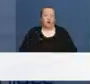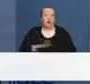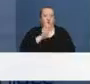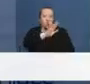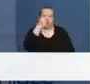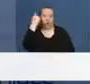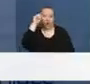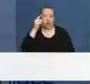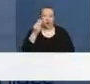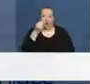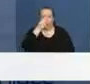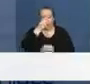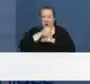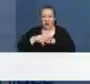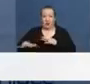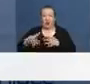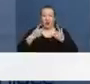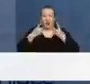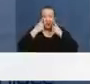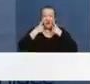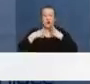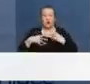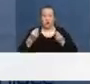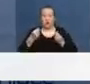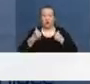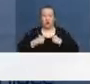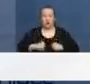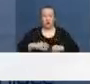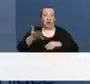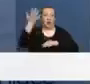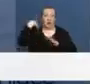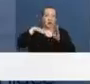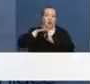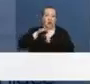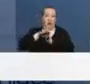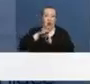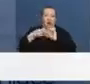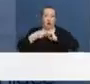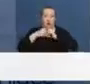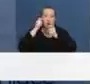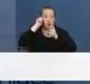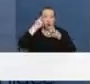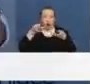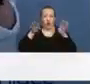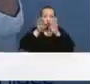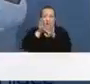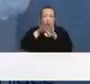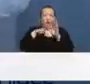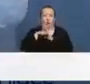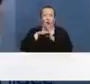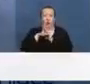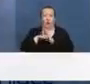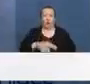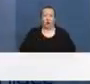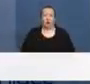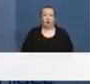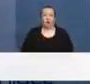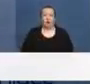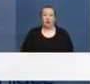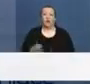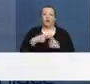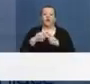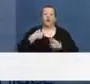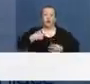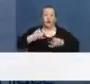tienen sangre lágrima nuestros migrantes nadie se engaña laso lucro del frío bancario hay pero porque entonces nos